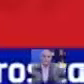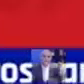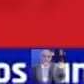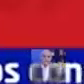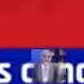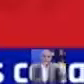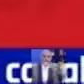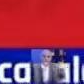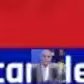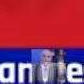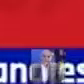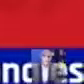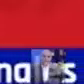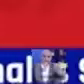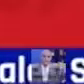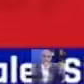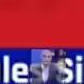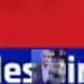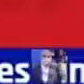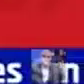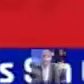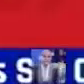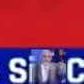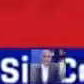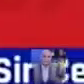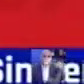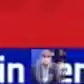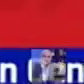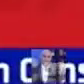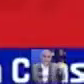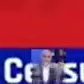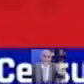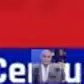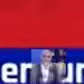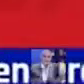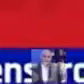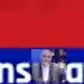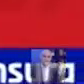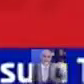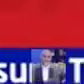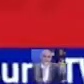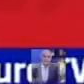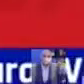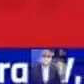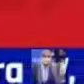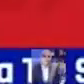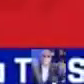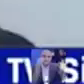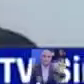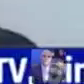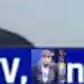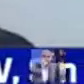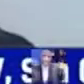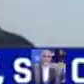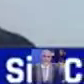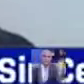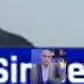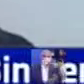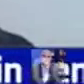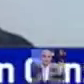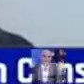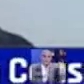esta iniciativa que ha presentado para que no sea explotado por empresas privadas. Ya basta de que